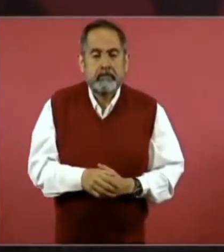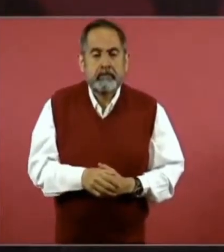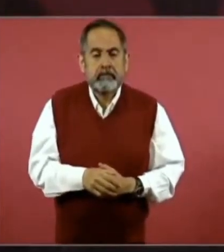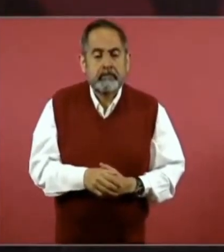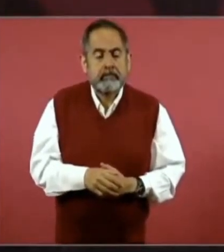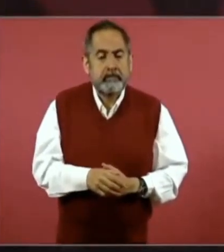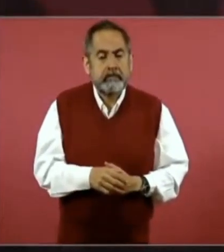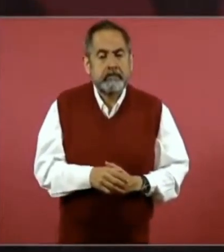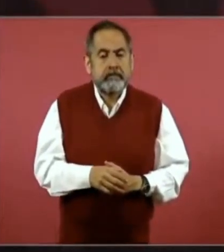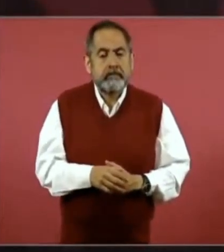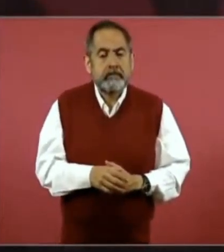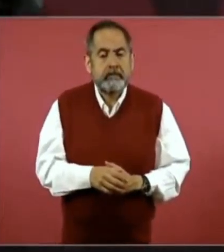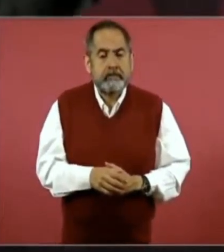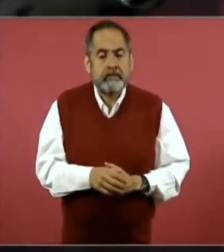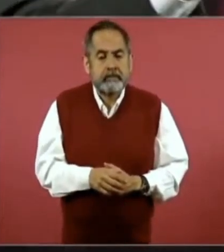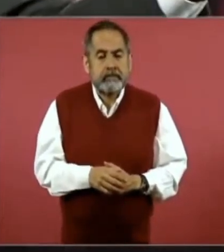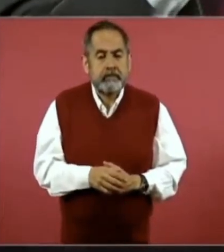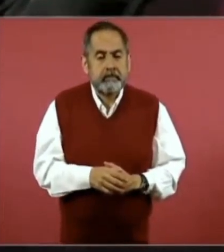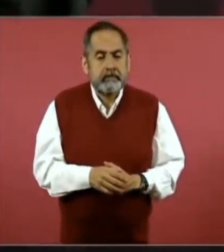y